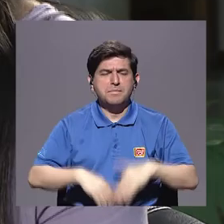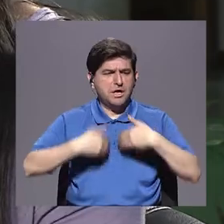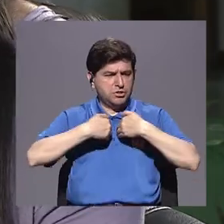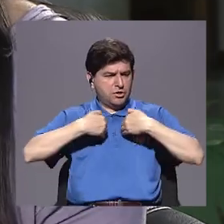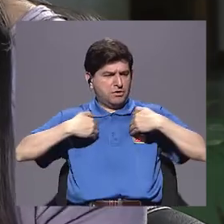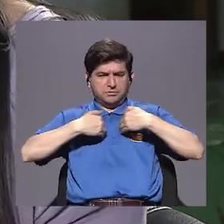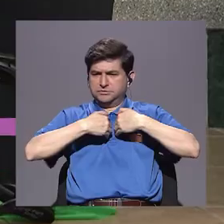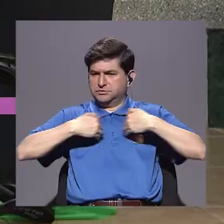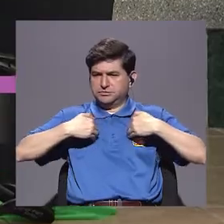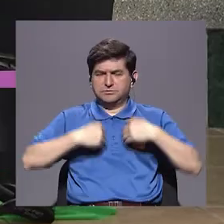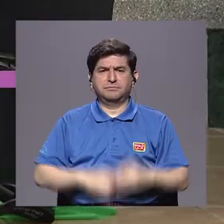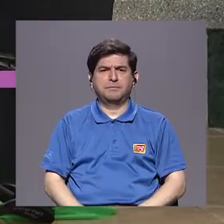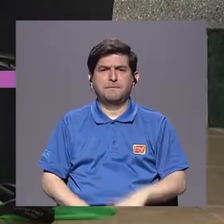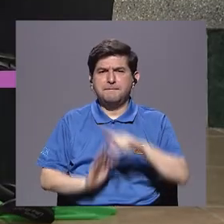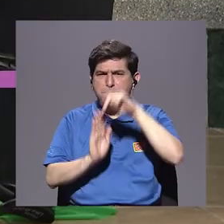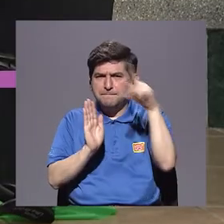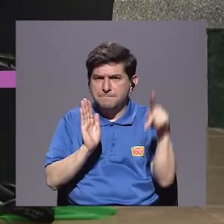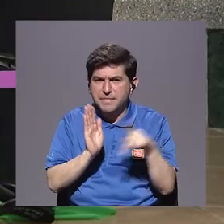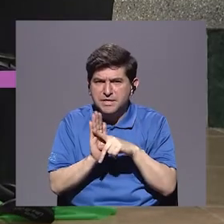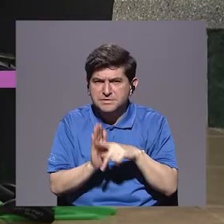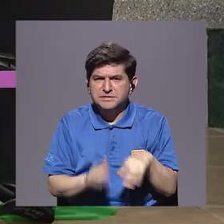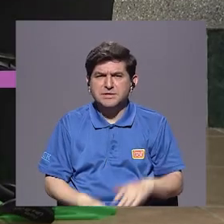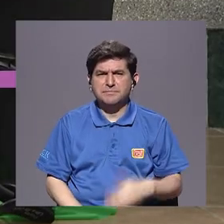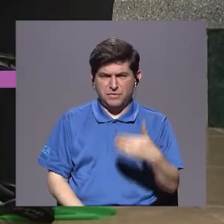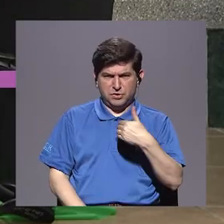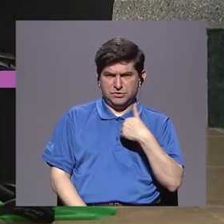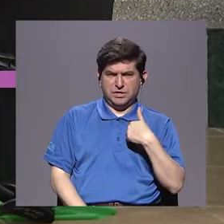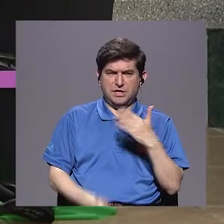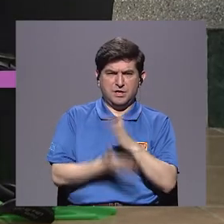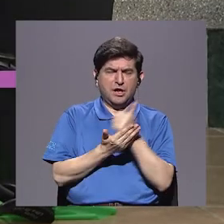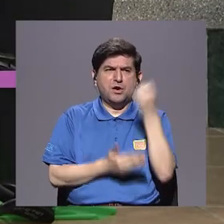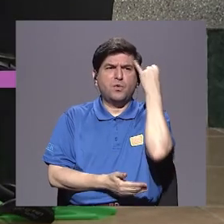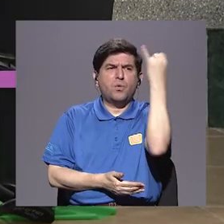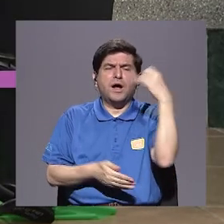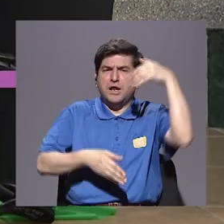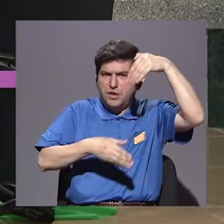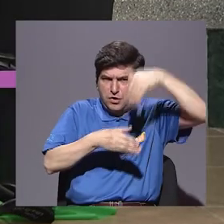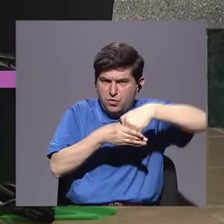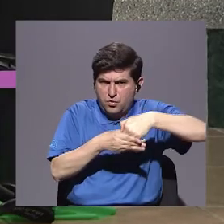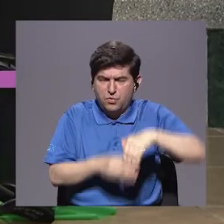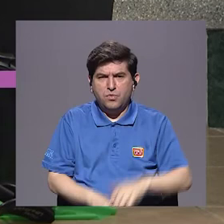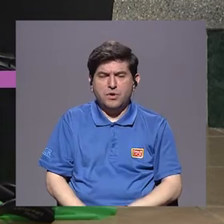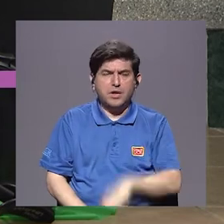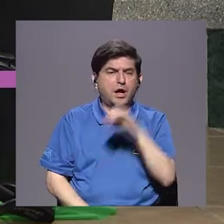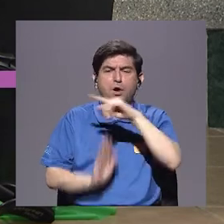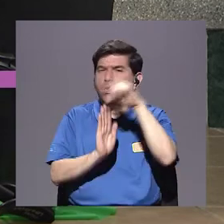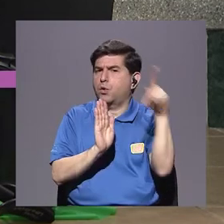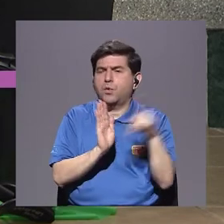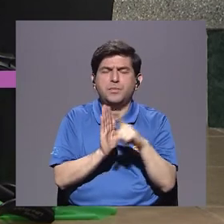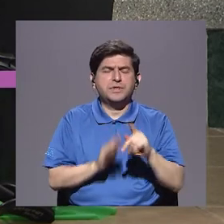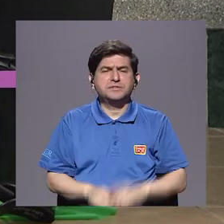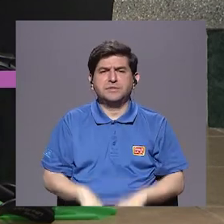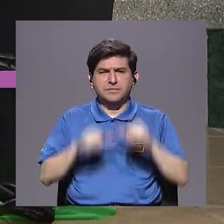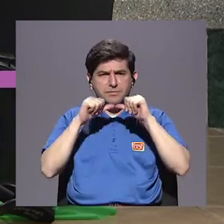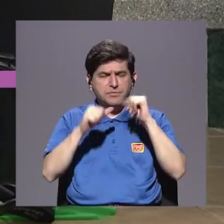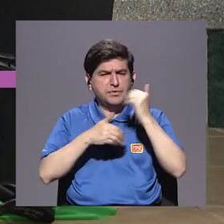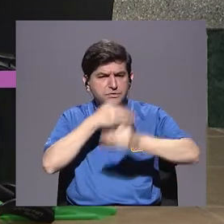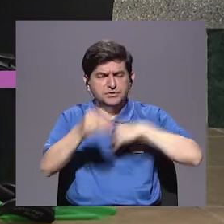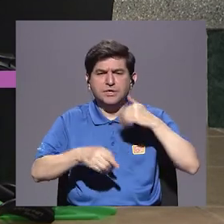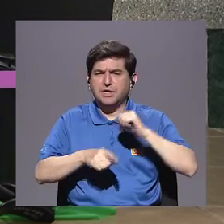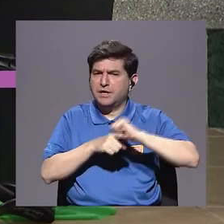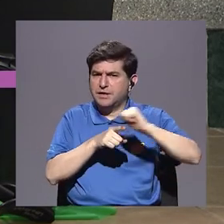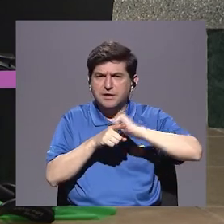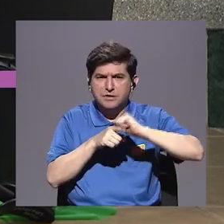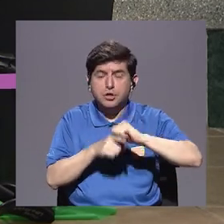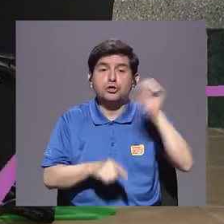los animales. ¿Tiene principios el Pilates o alguna ideología, pero sigue como a principios que seguir durante la práctica